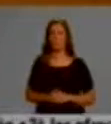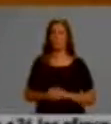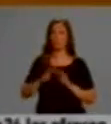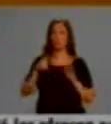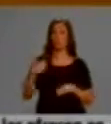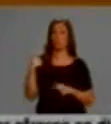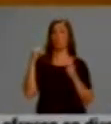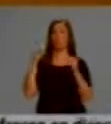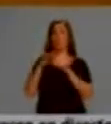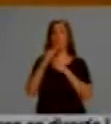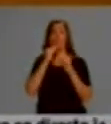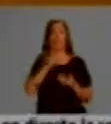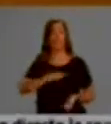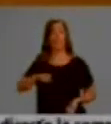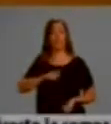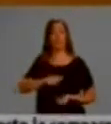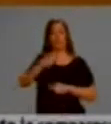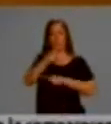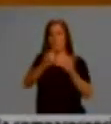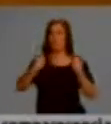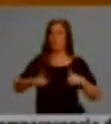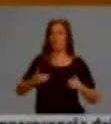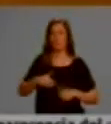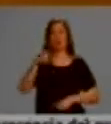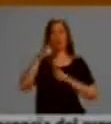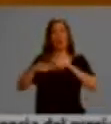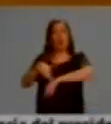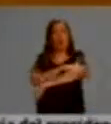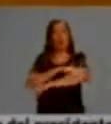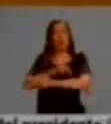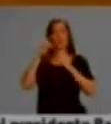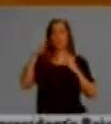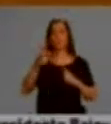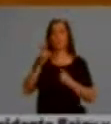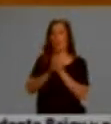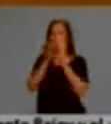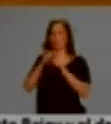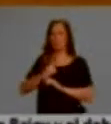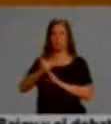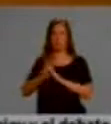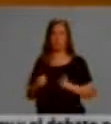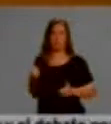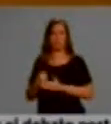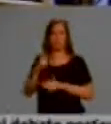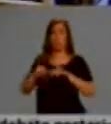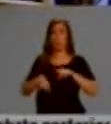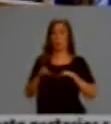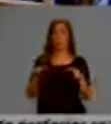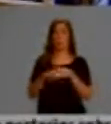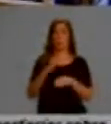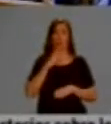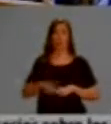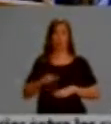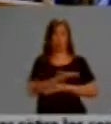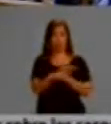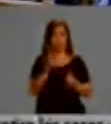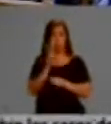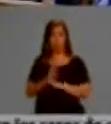el debate del Estado de la Nación, el Gobierno pretende que se hagan con el mayor grado de acuerdo posible entre los grupos políticos de esta